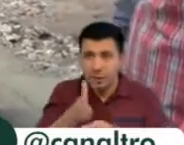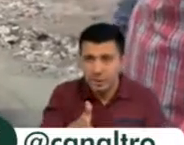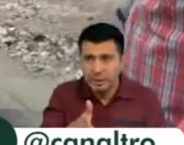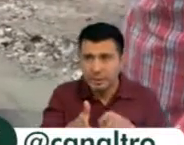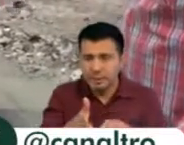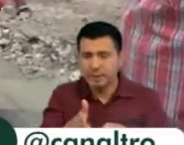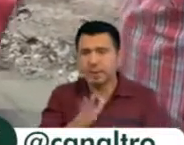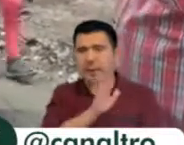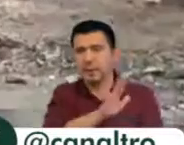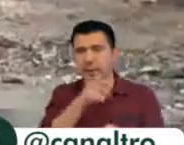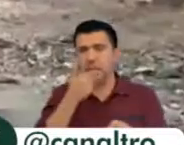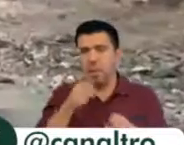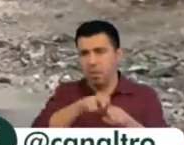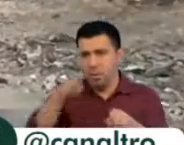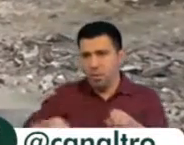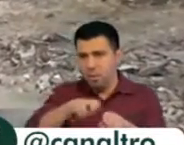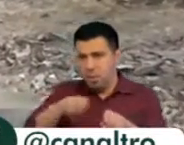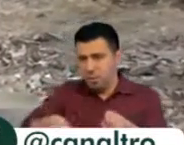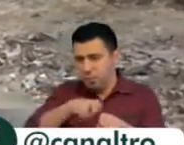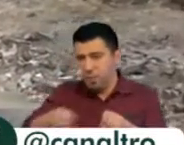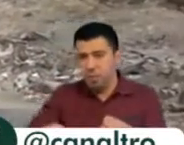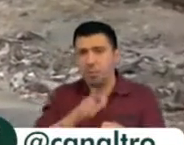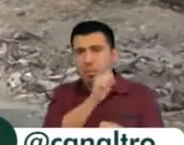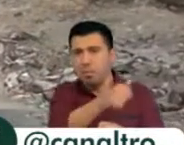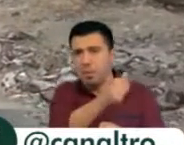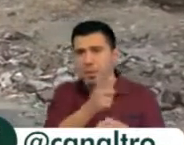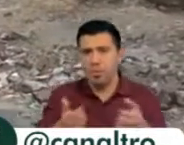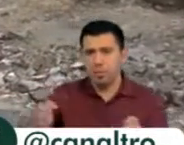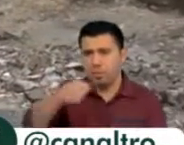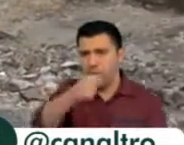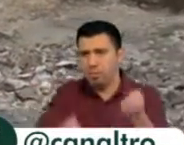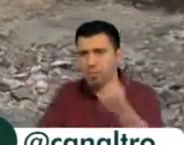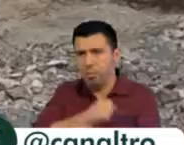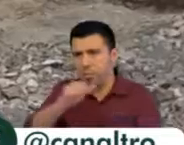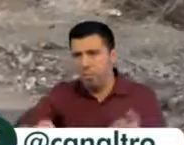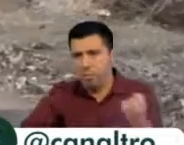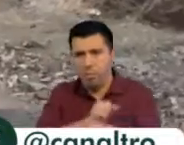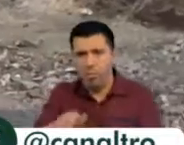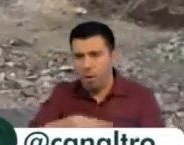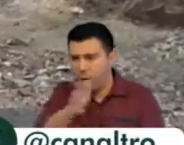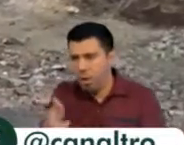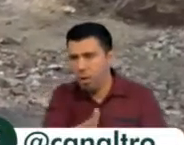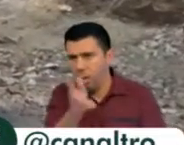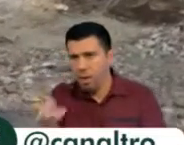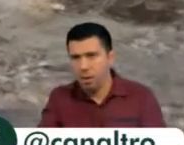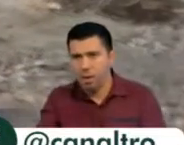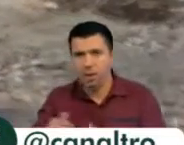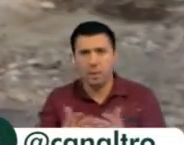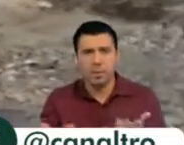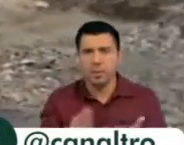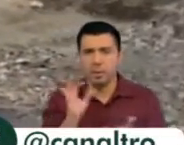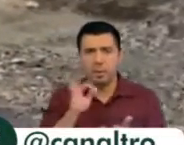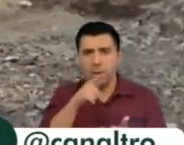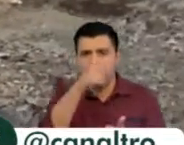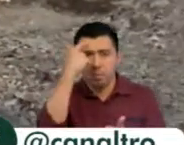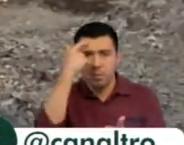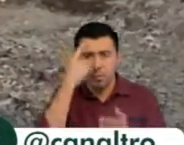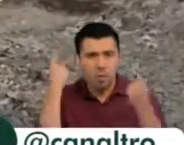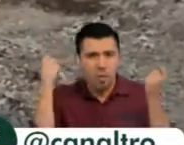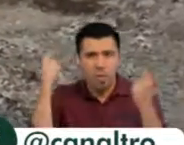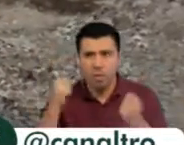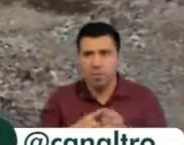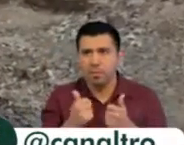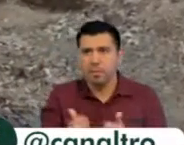pie y esperar la aventura del conductor, que hace todo tipo de maniobra para lograr pasar sin inconvenientes, y